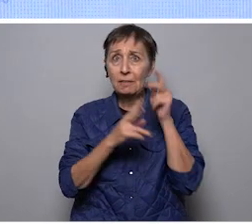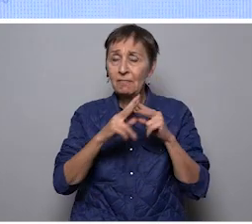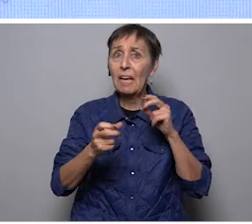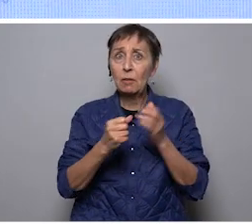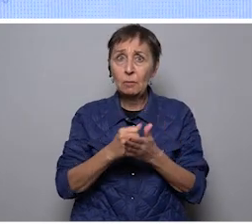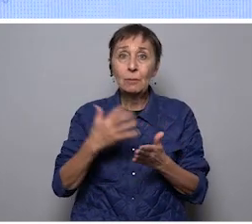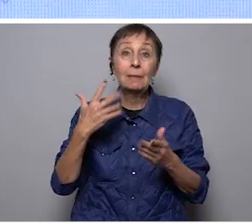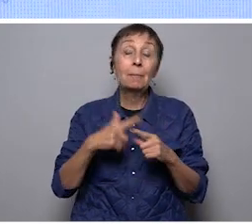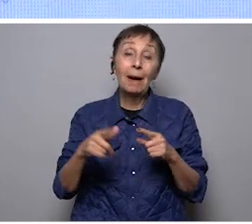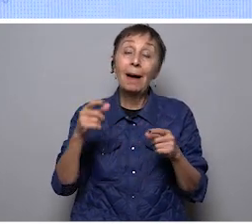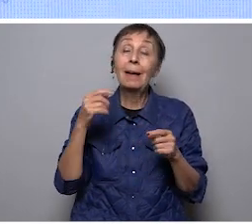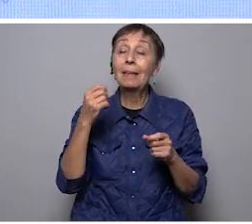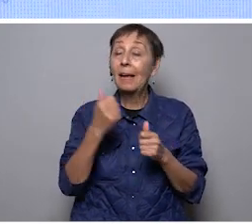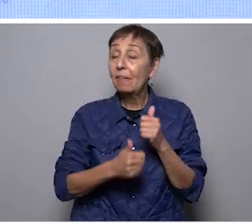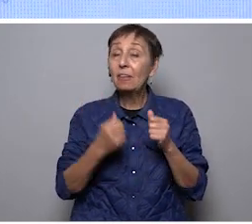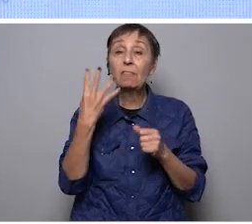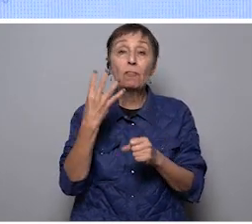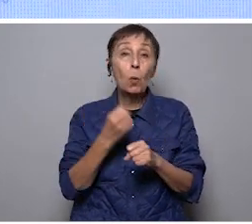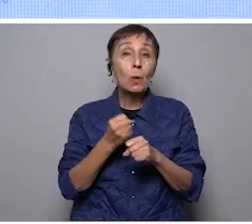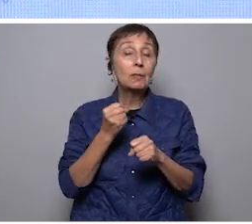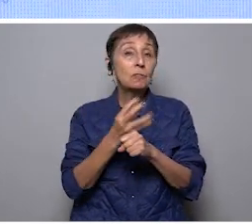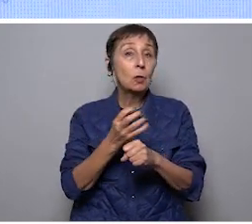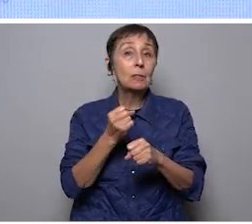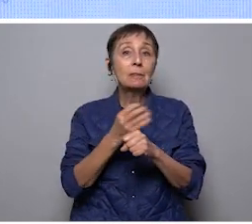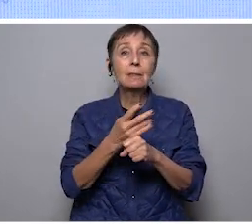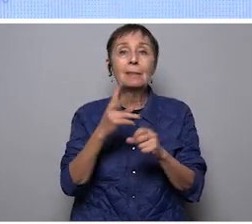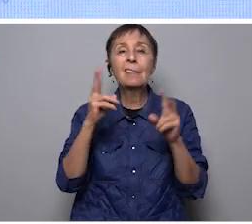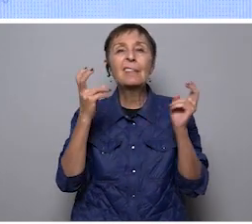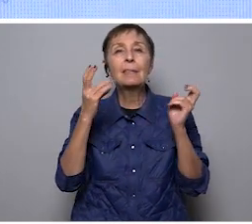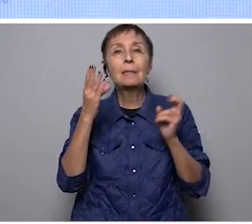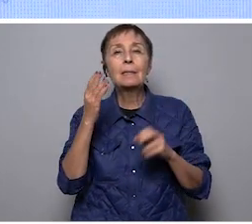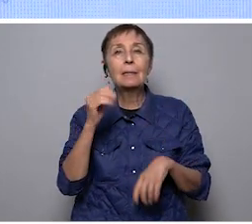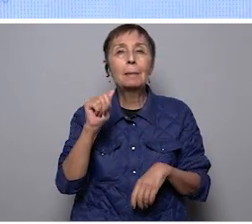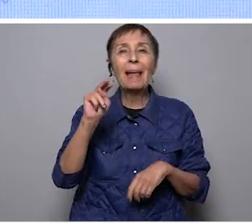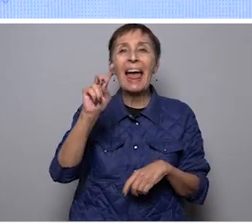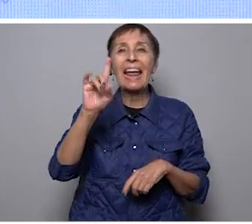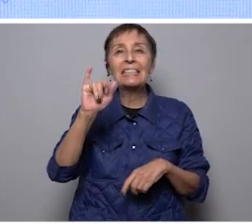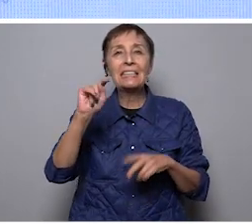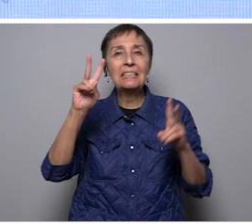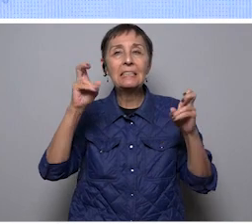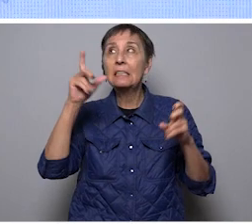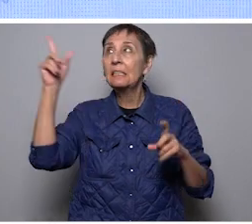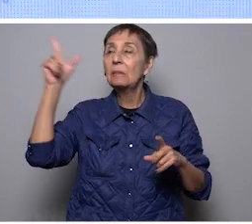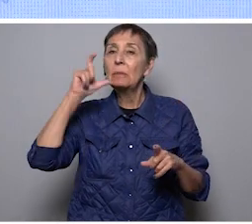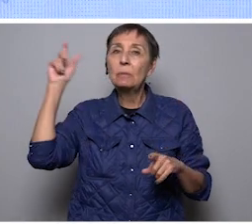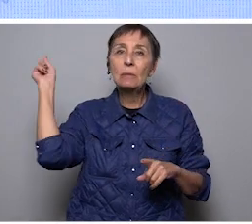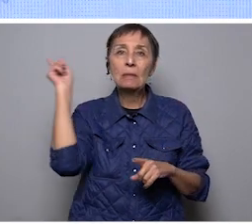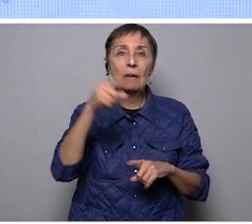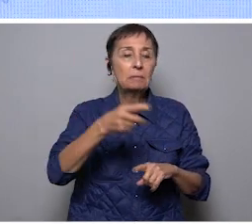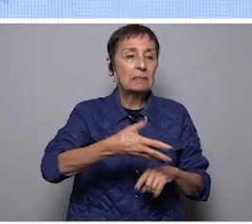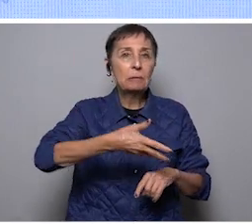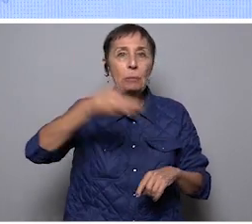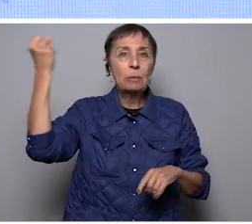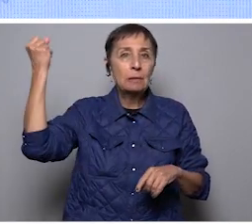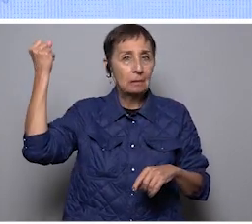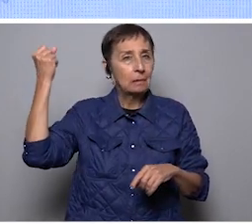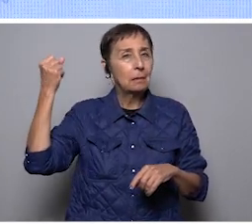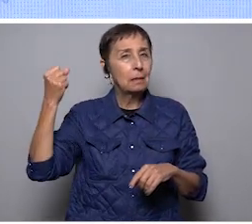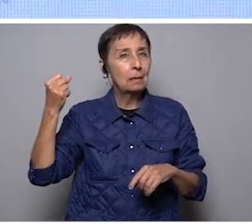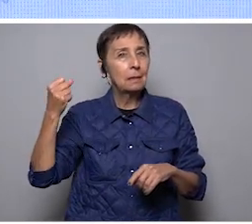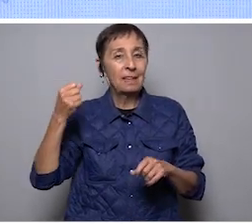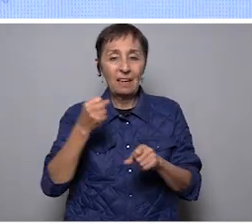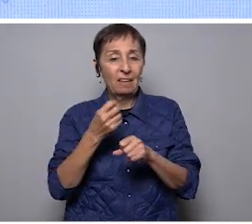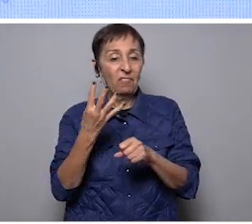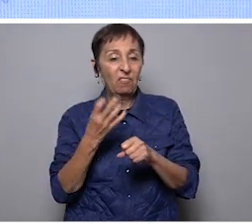saquea y la saquea y la sacae la gente sigue produciendo el tema aquí es eh todos estos